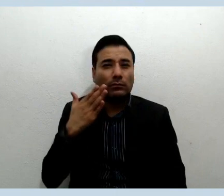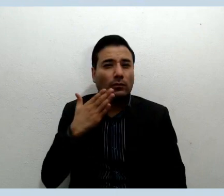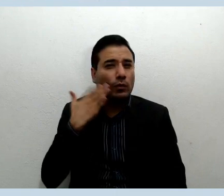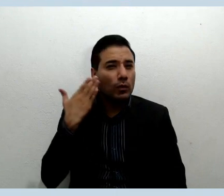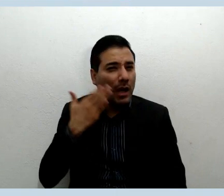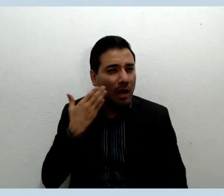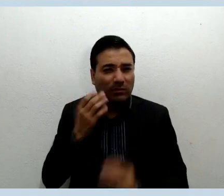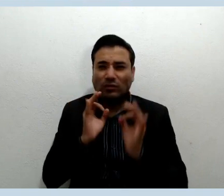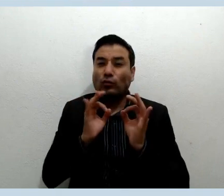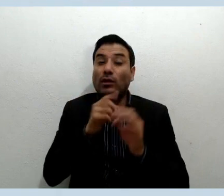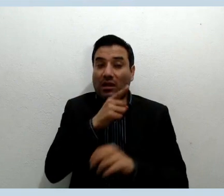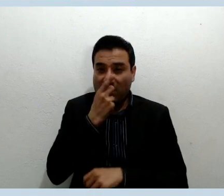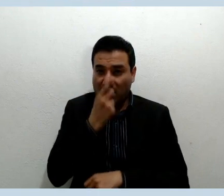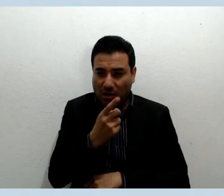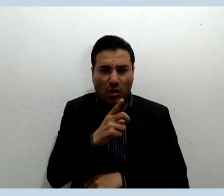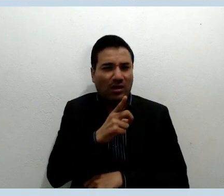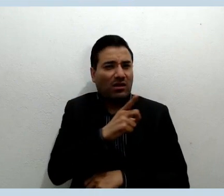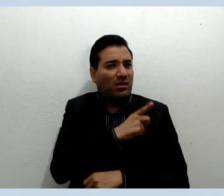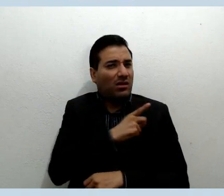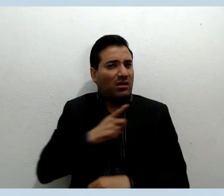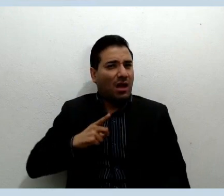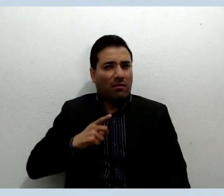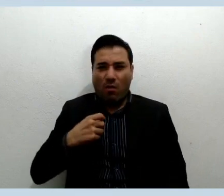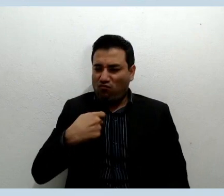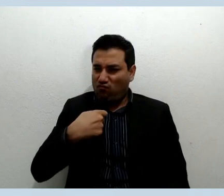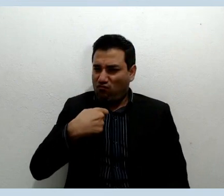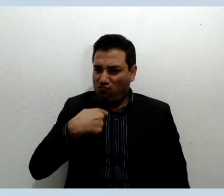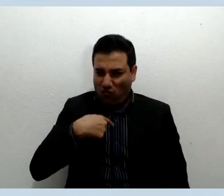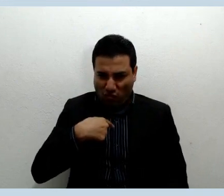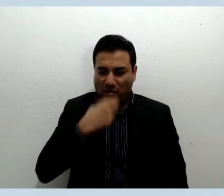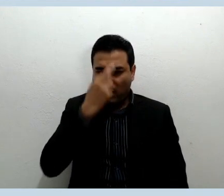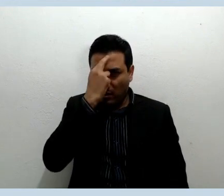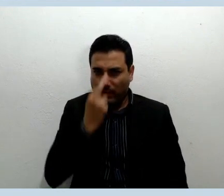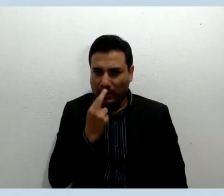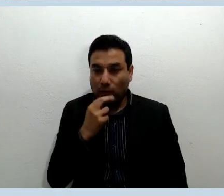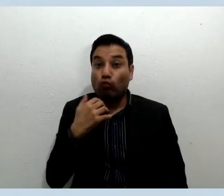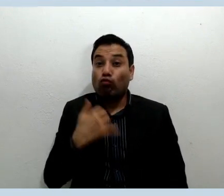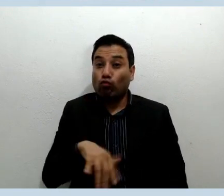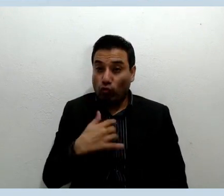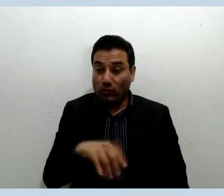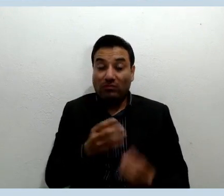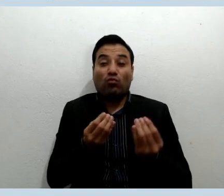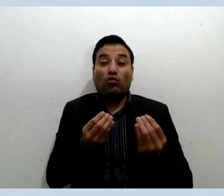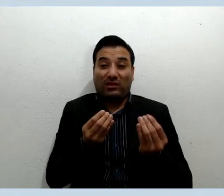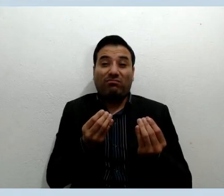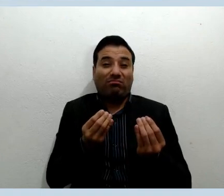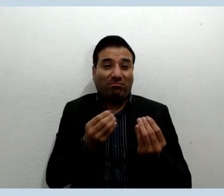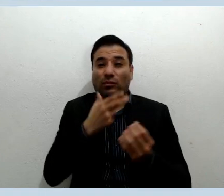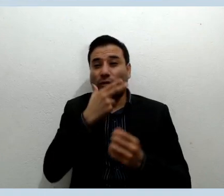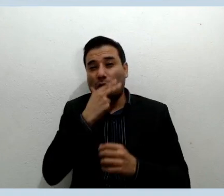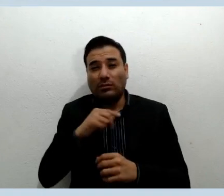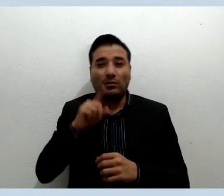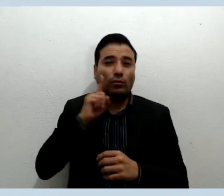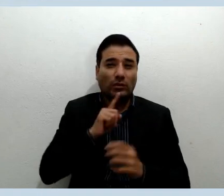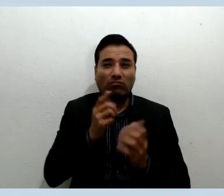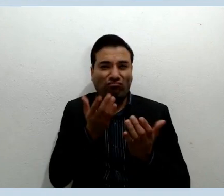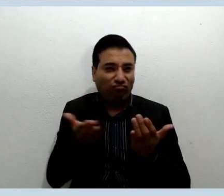fiel a ti misma y todo eso que fue super interesante también lo pudimos compartir con muchas con muchos con muches